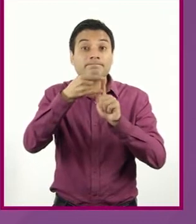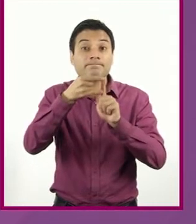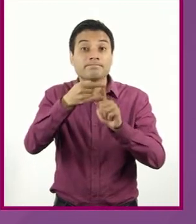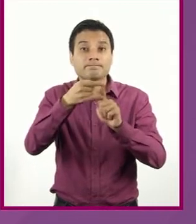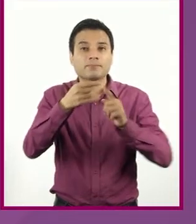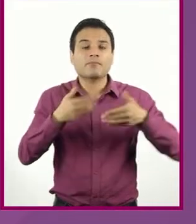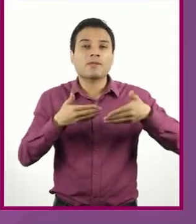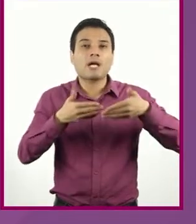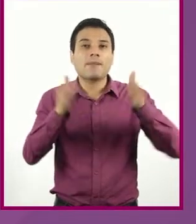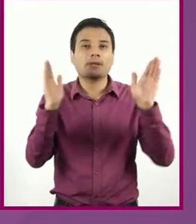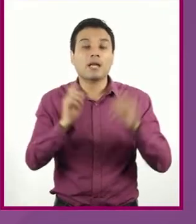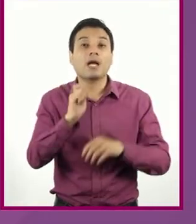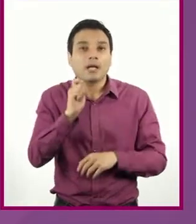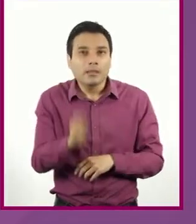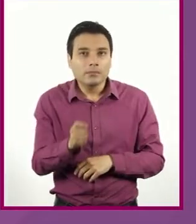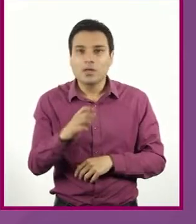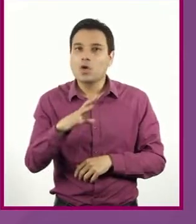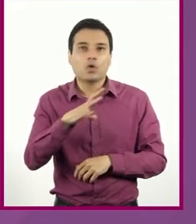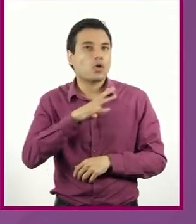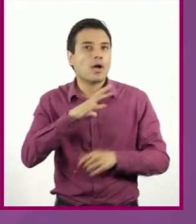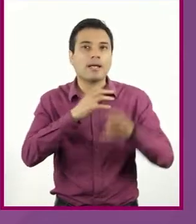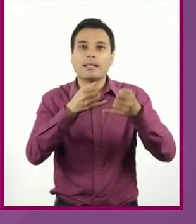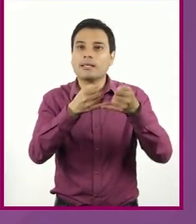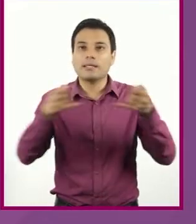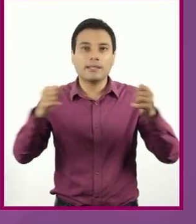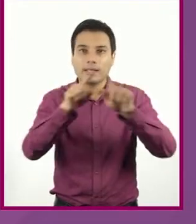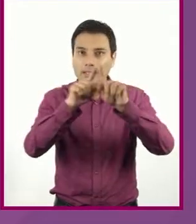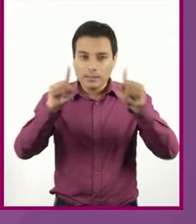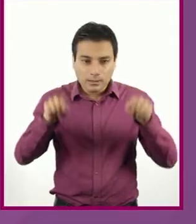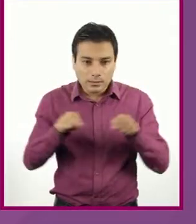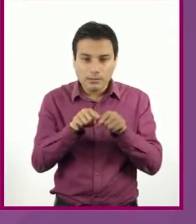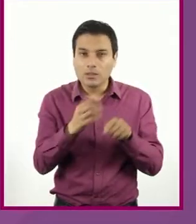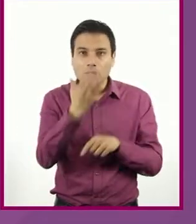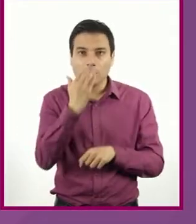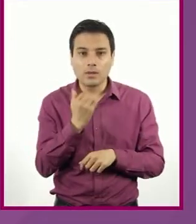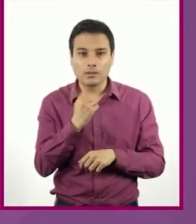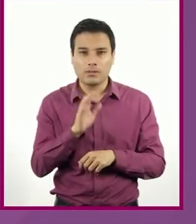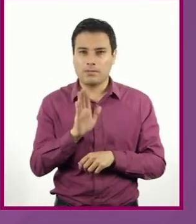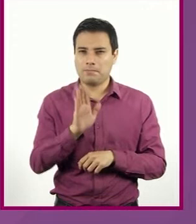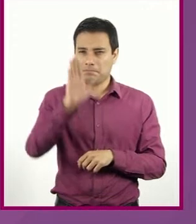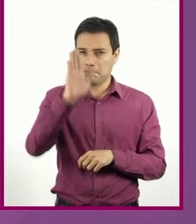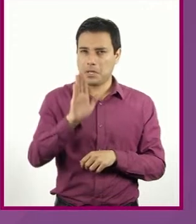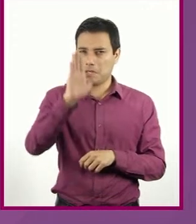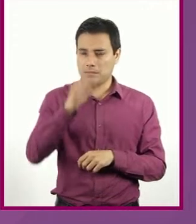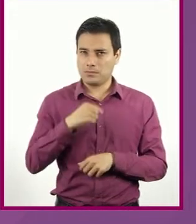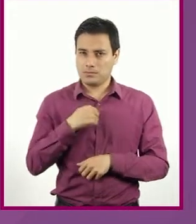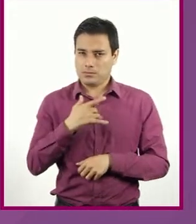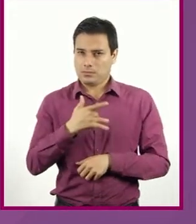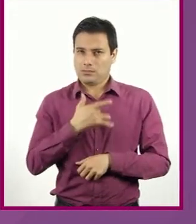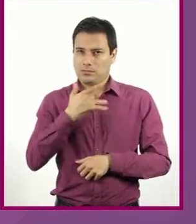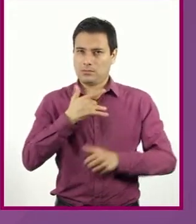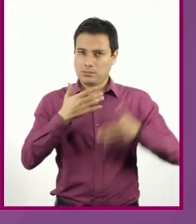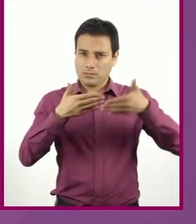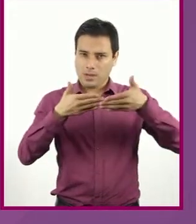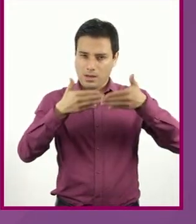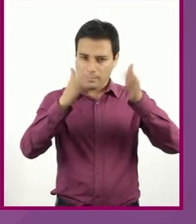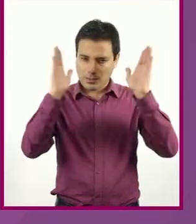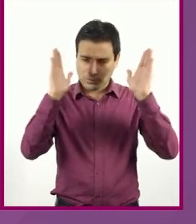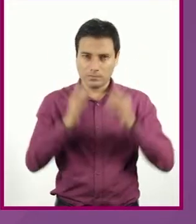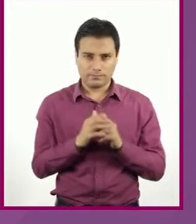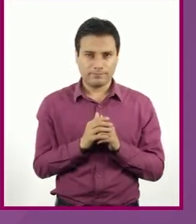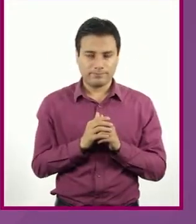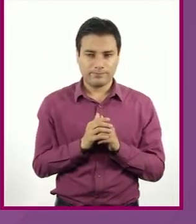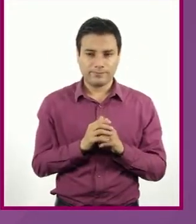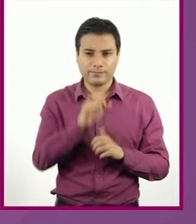alguna. Al no tener algo que la delimite, puede darnos la sensación de un espacio abierto o suspendido, así como crear